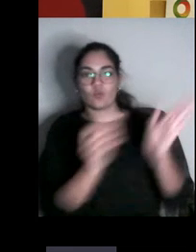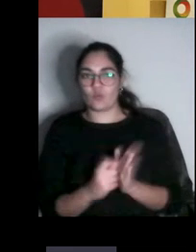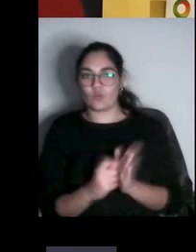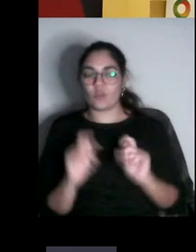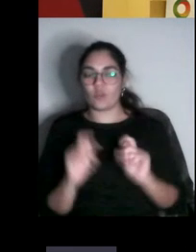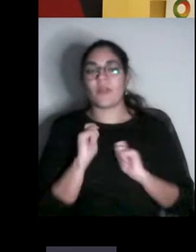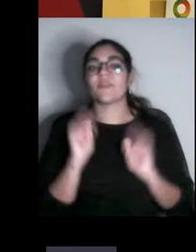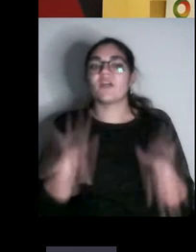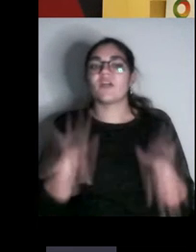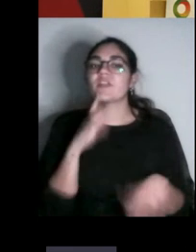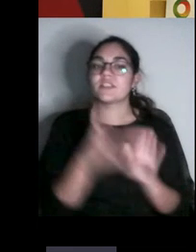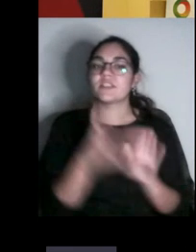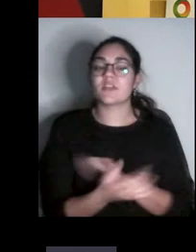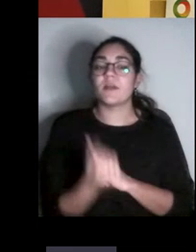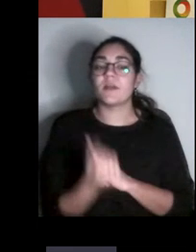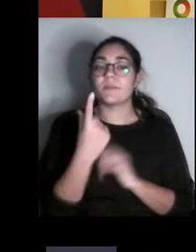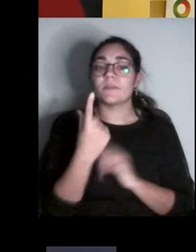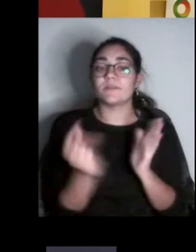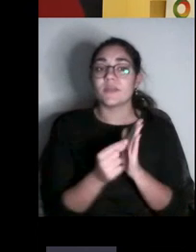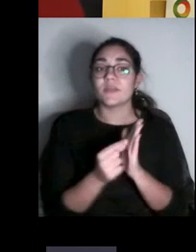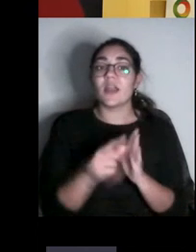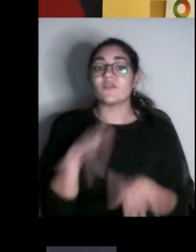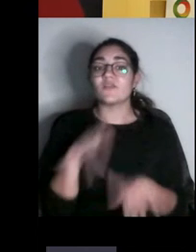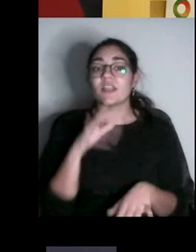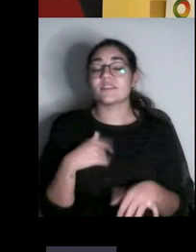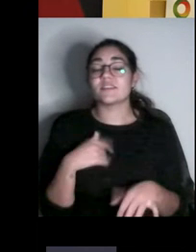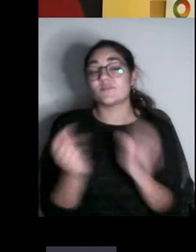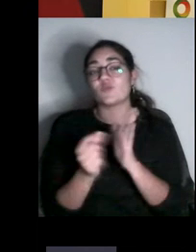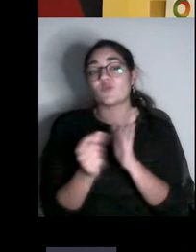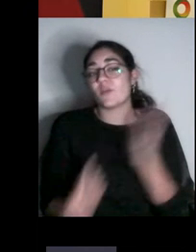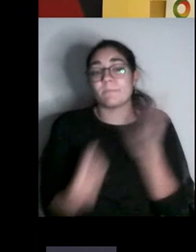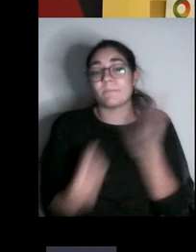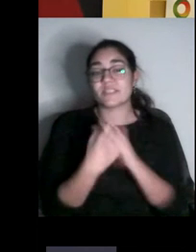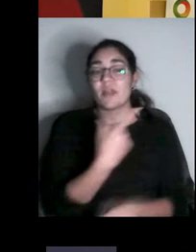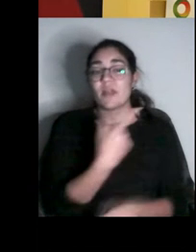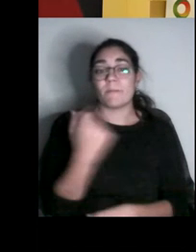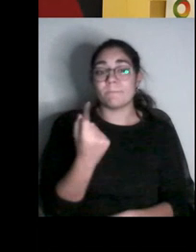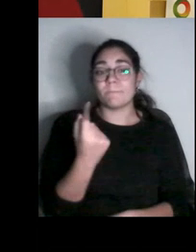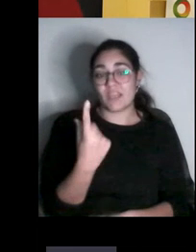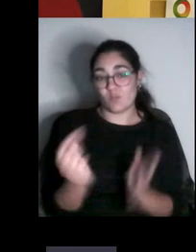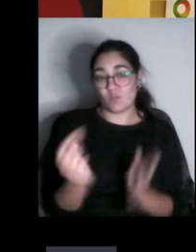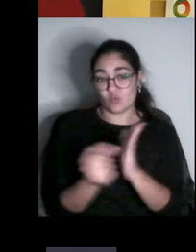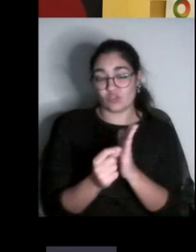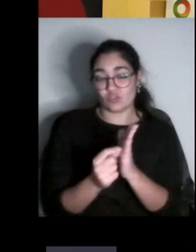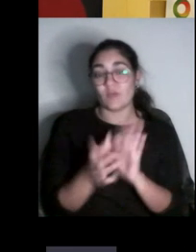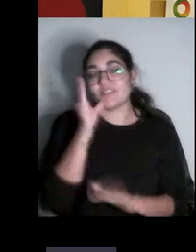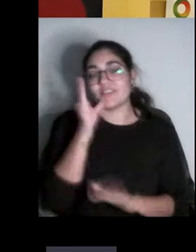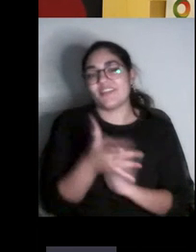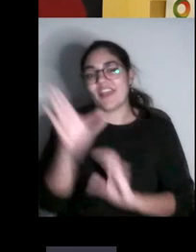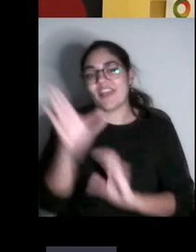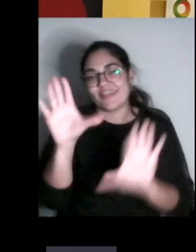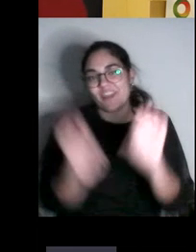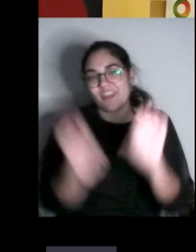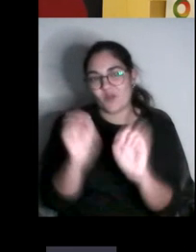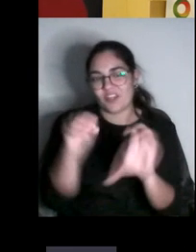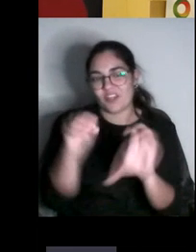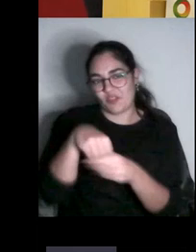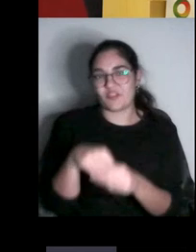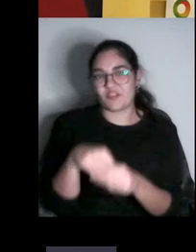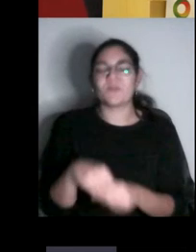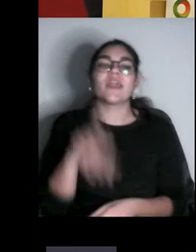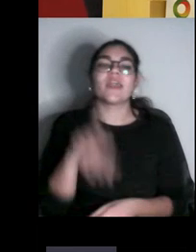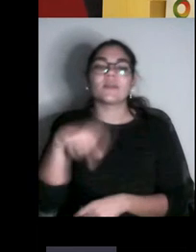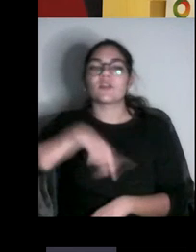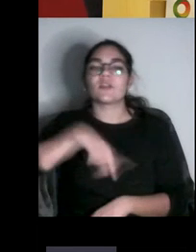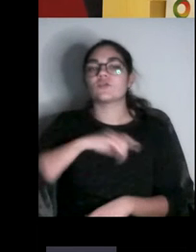en punto en la asignatura por lo tanto la puntuación máxima del juego es de mil puntos se terminará la virtual para